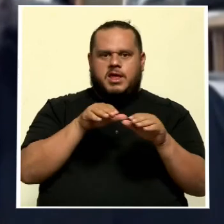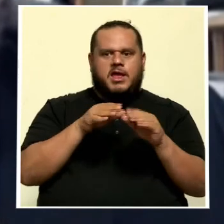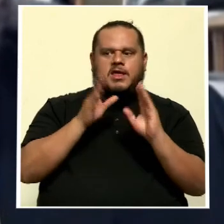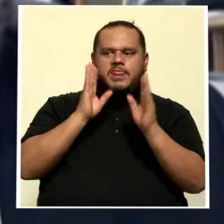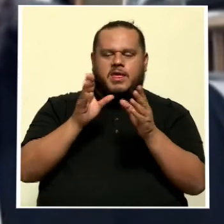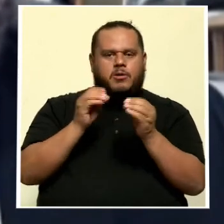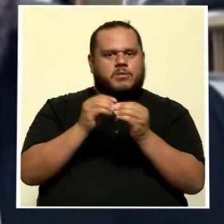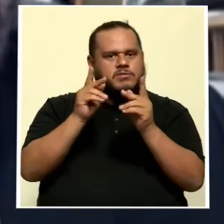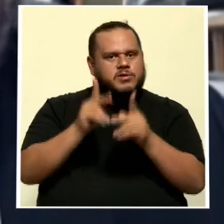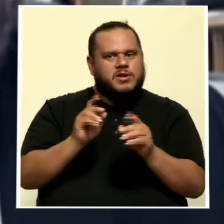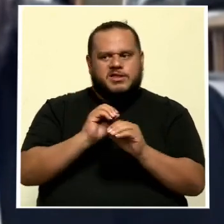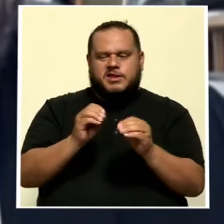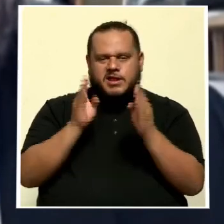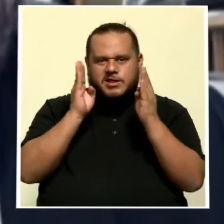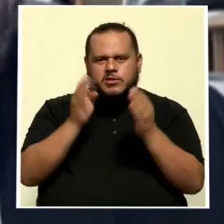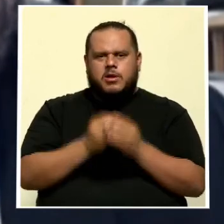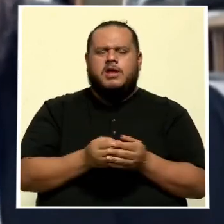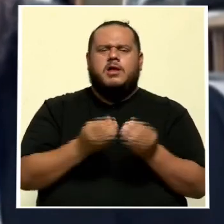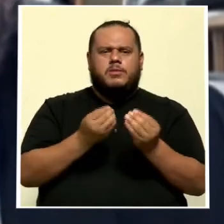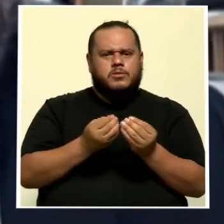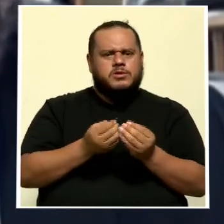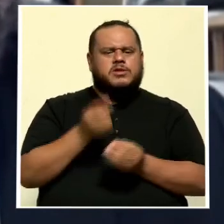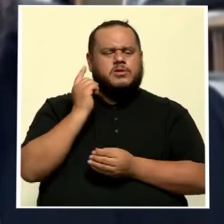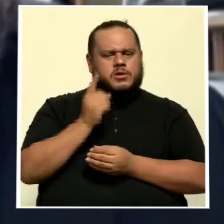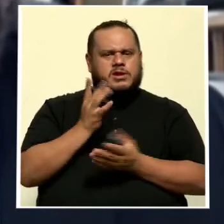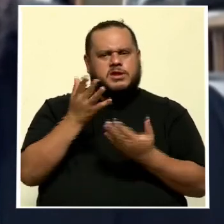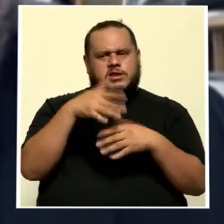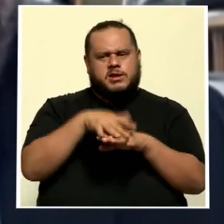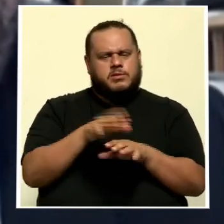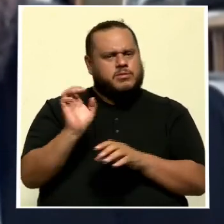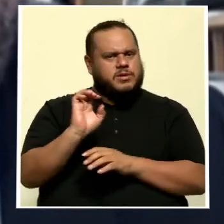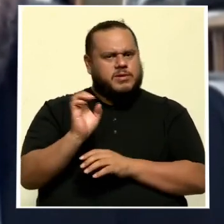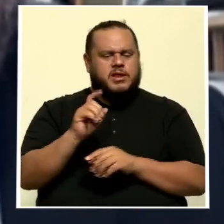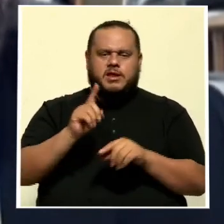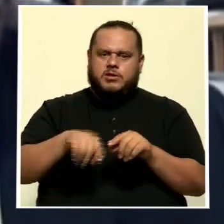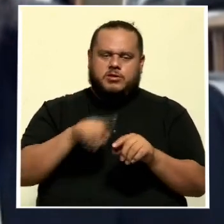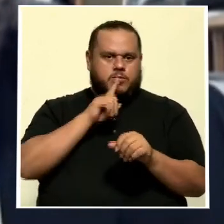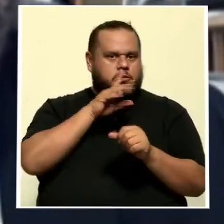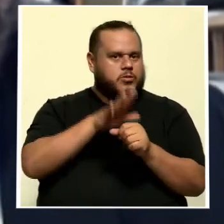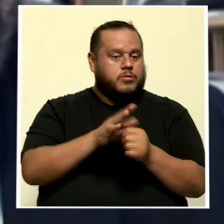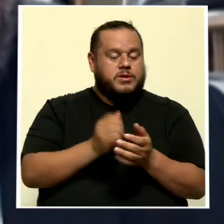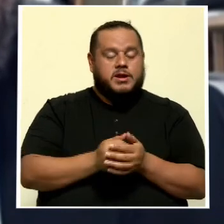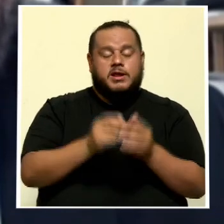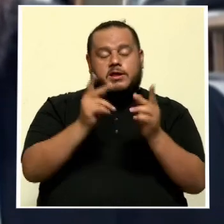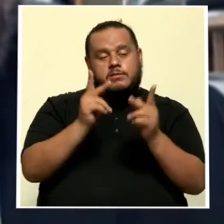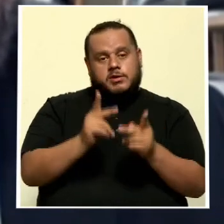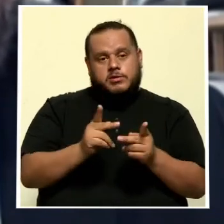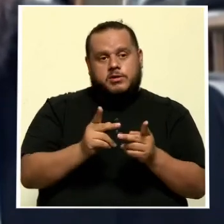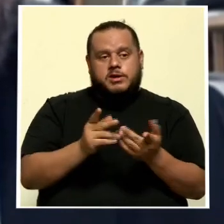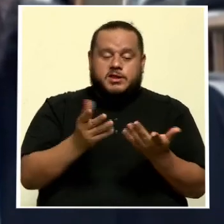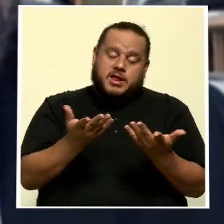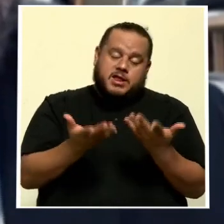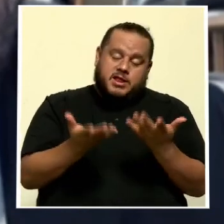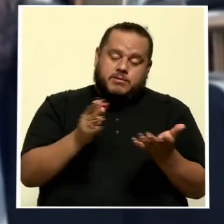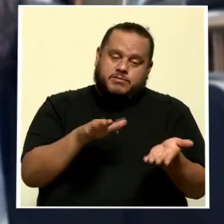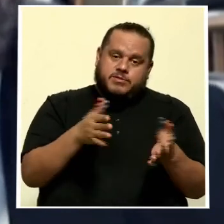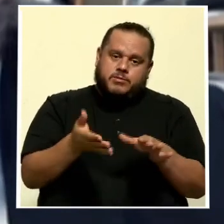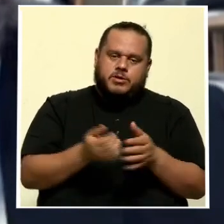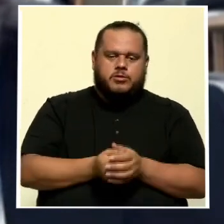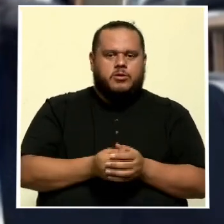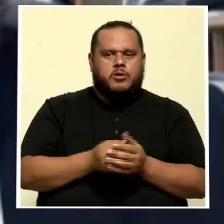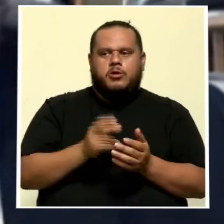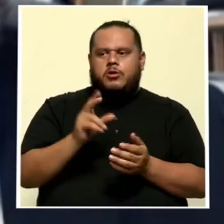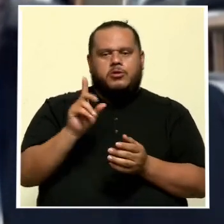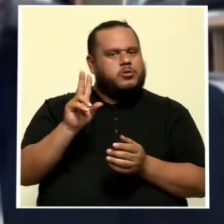atención. Y me consta que ha habido órdenes de internamiento por emergencias que no se han podido cumplir, de gente que desdichadamente ha fallecido, no puede